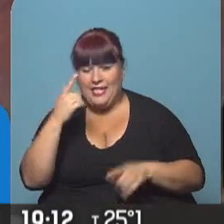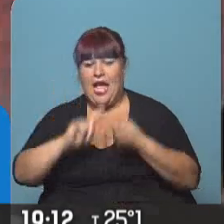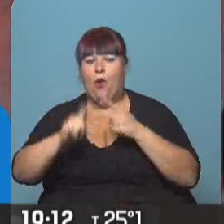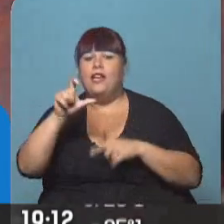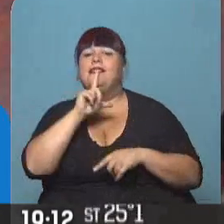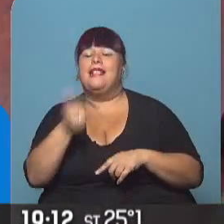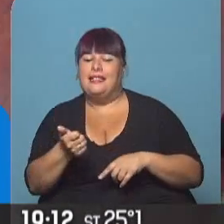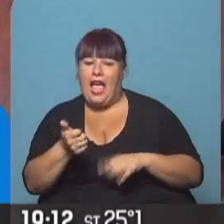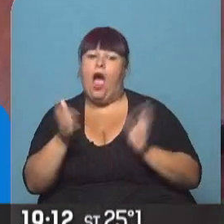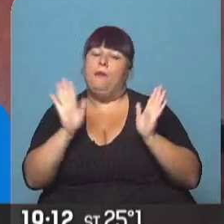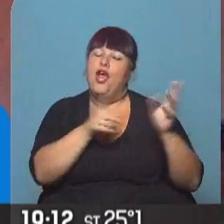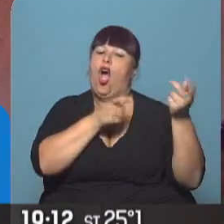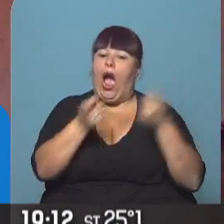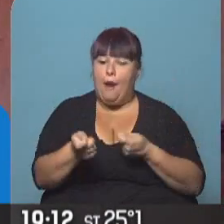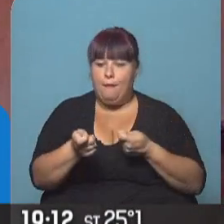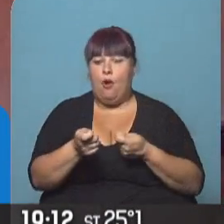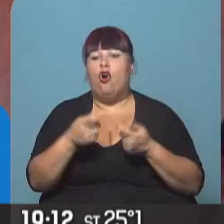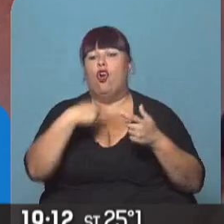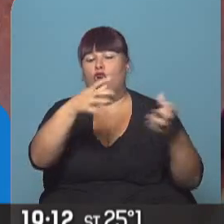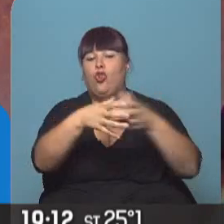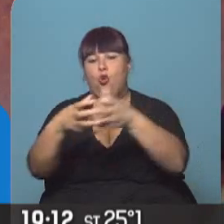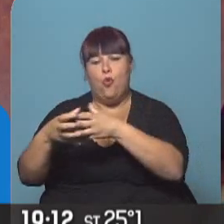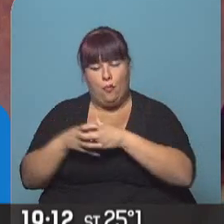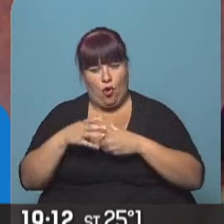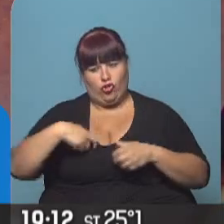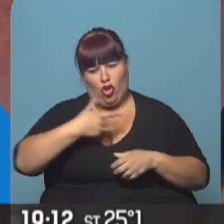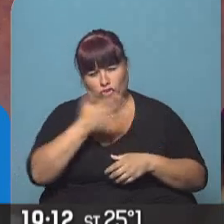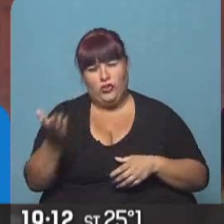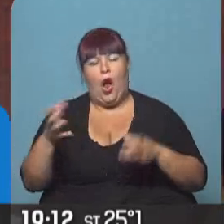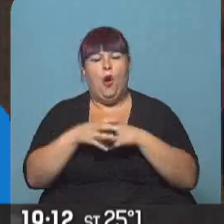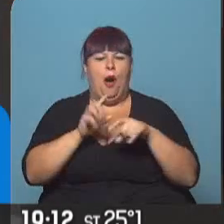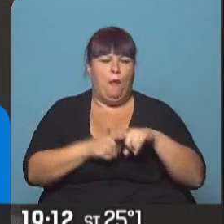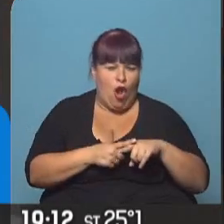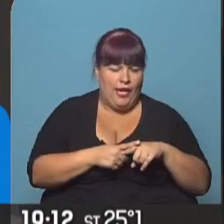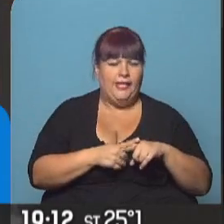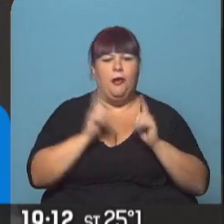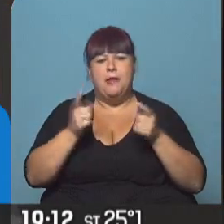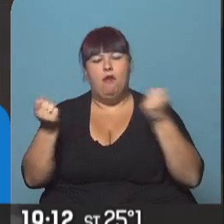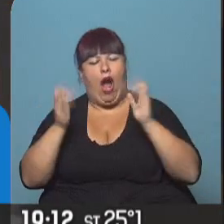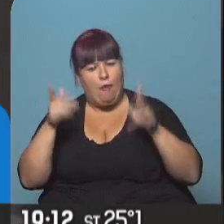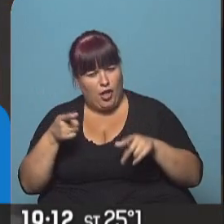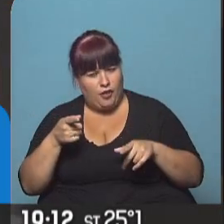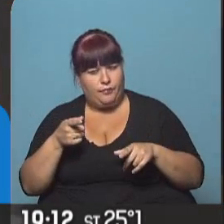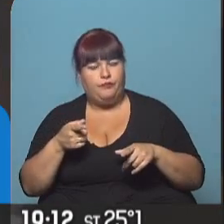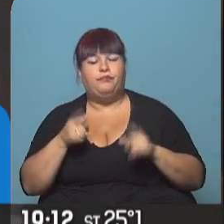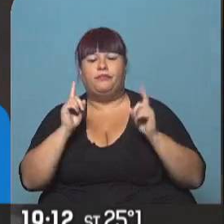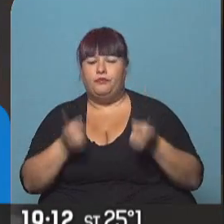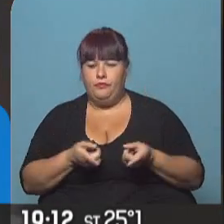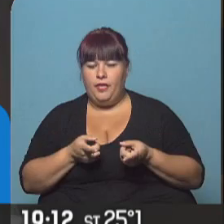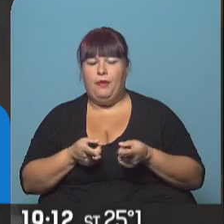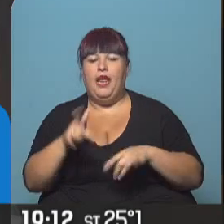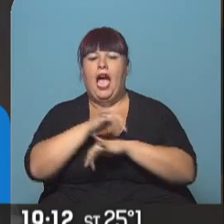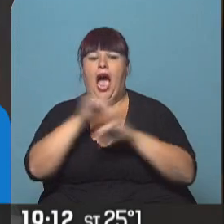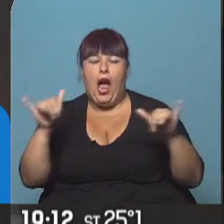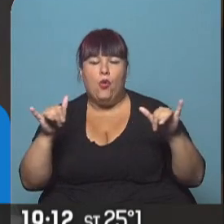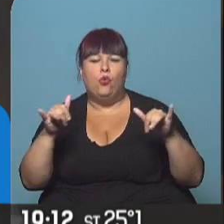por la CTA, pero con el apoyo de muchas organizaciones sociales, de partidos políticos, de los propios camioneros, y con el anuncio